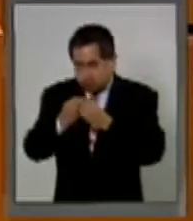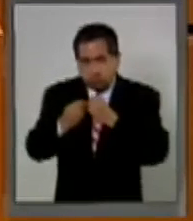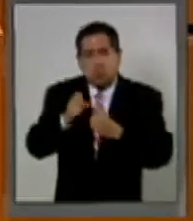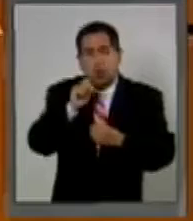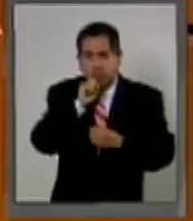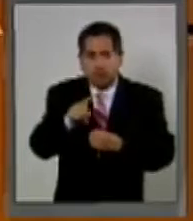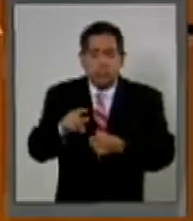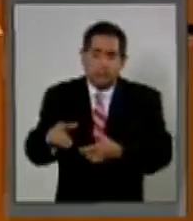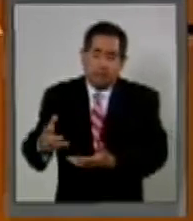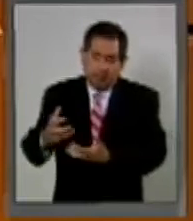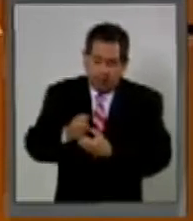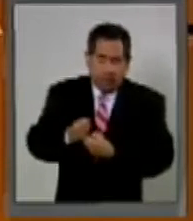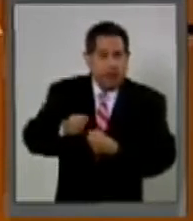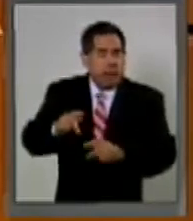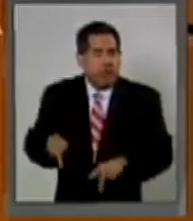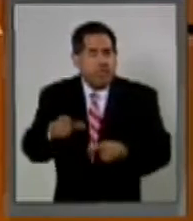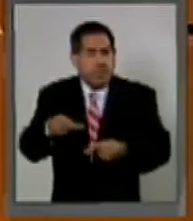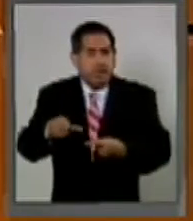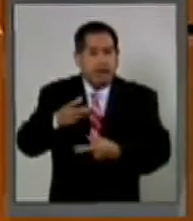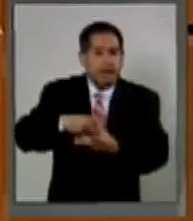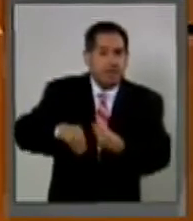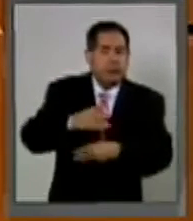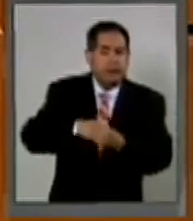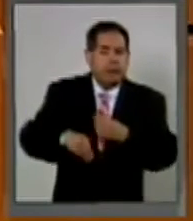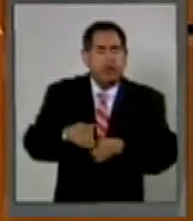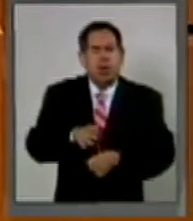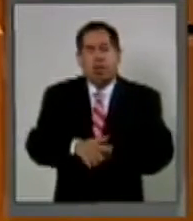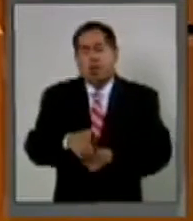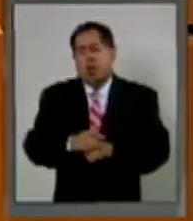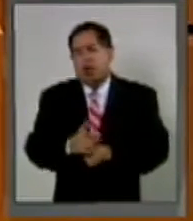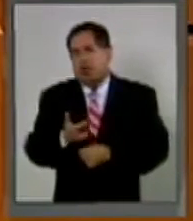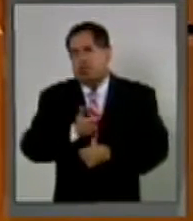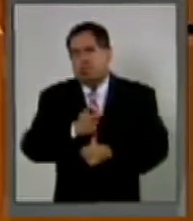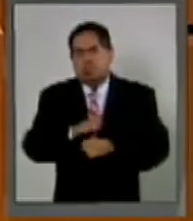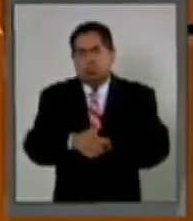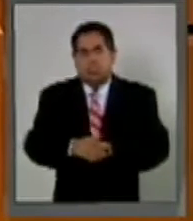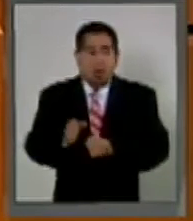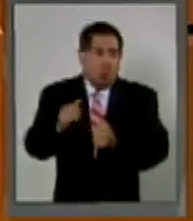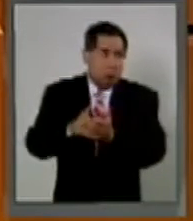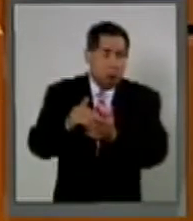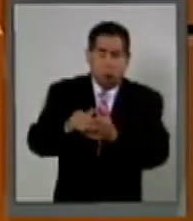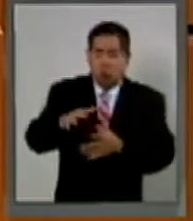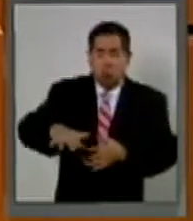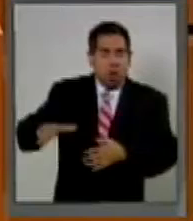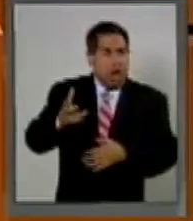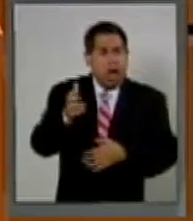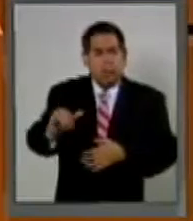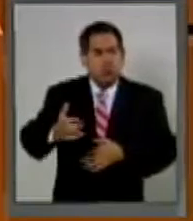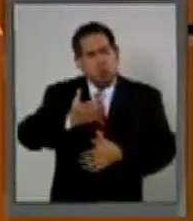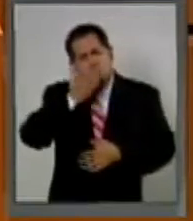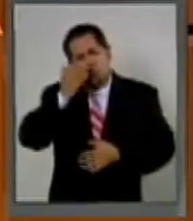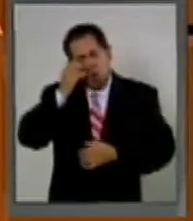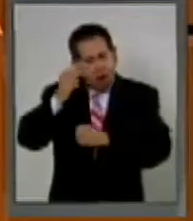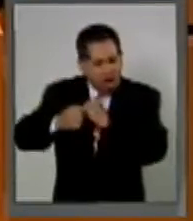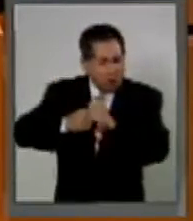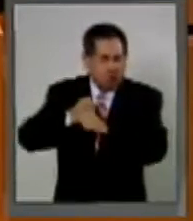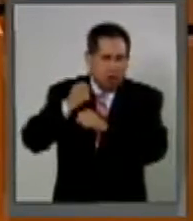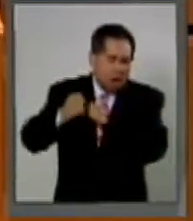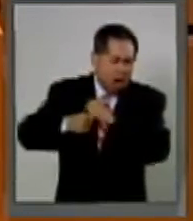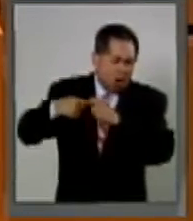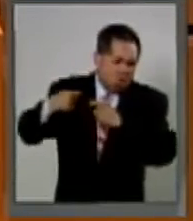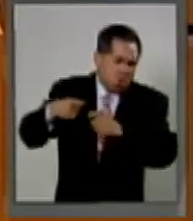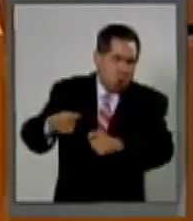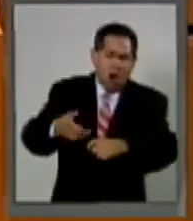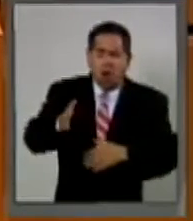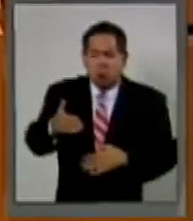ingresos. Es para miles de comunidades su identidad cultural tradicional. La